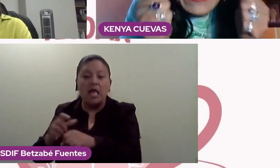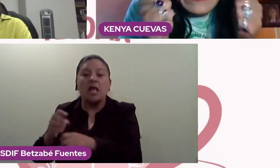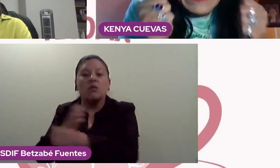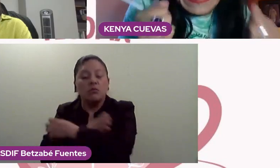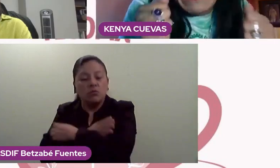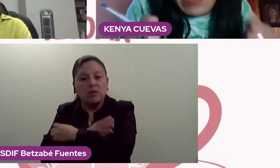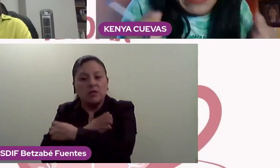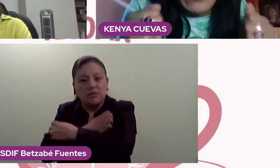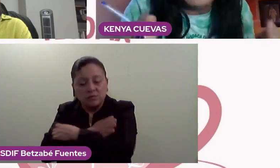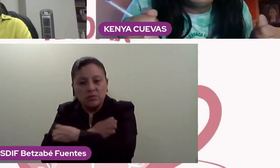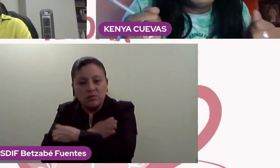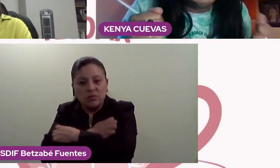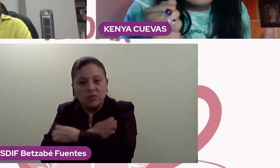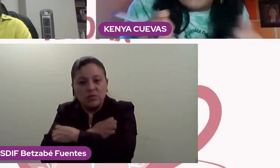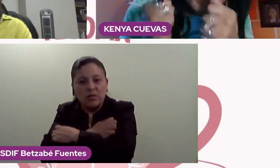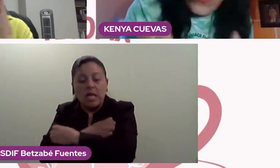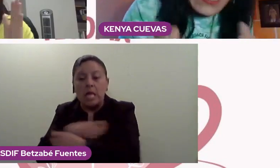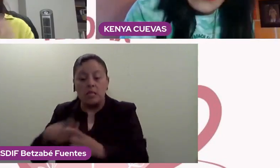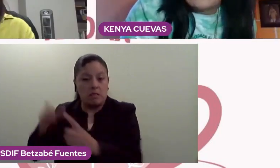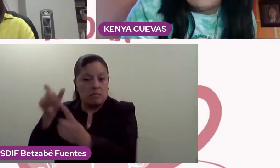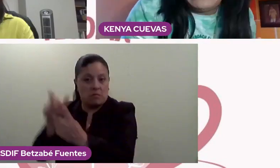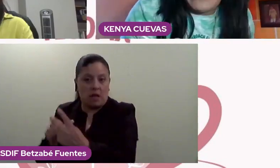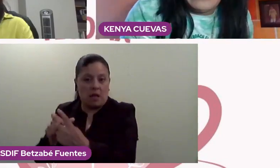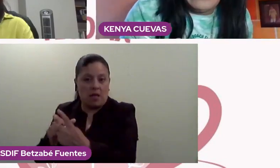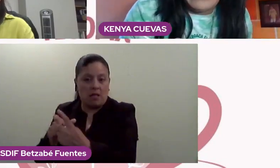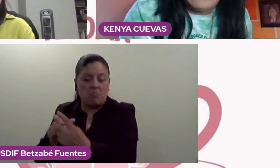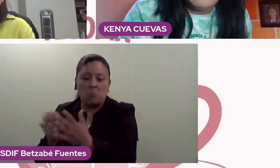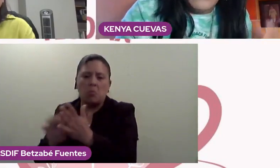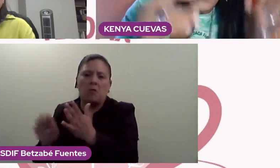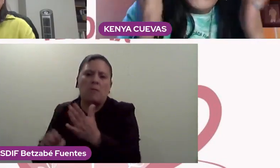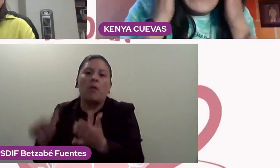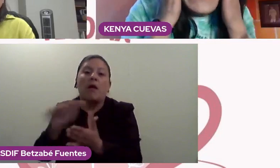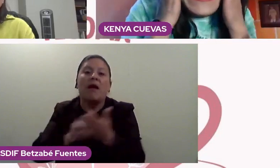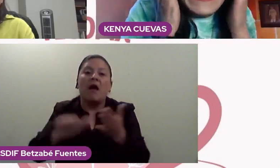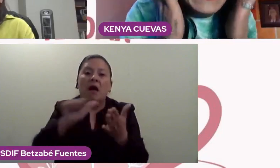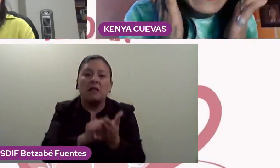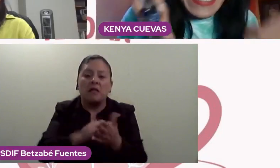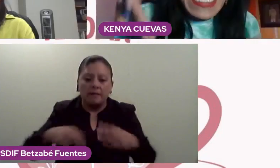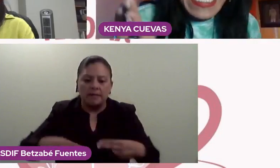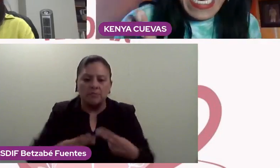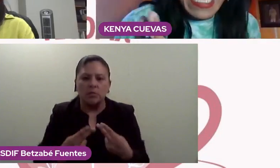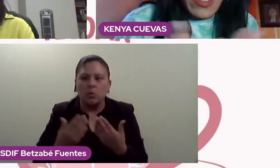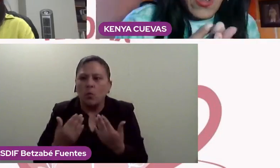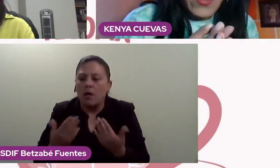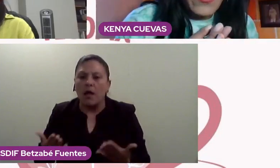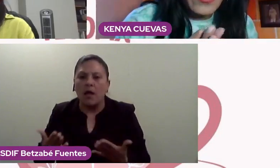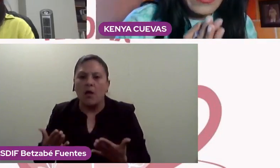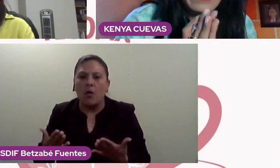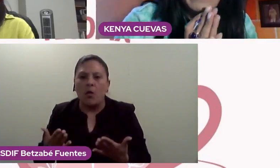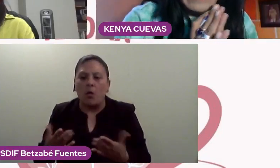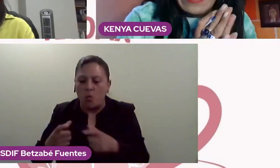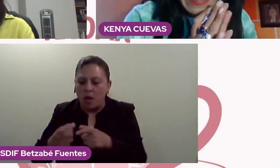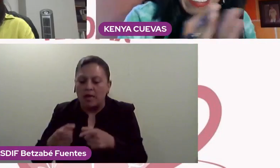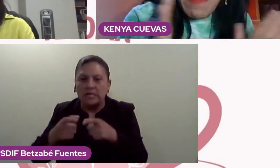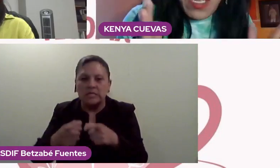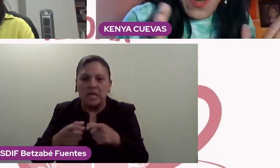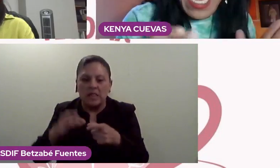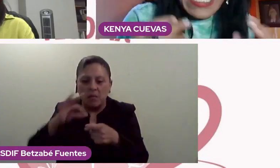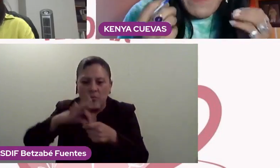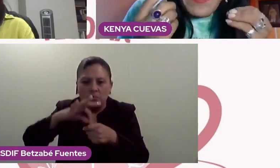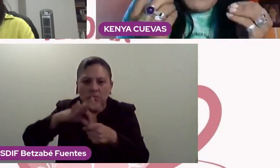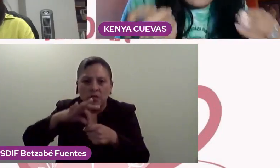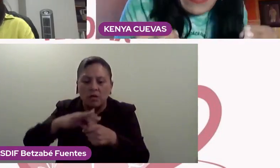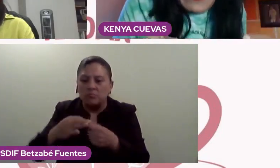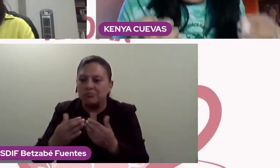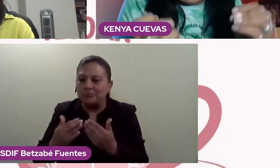un acta de nacimiento, que muchas de las veces no la tienen, una credencial de lector, ¿no? Que en la gran mayoría